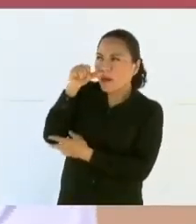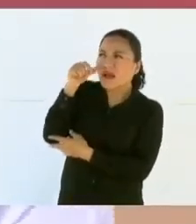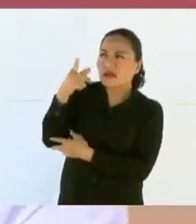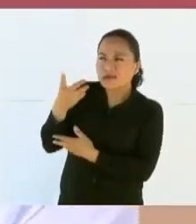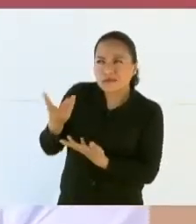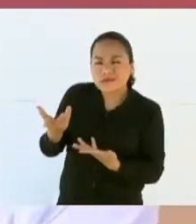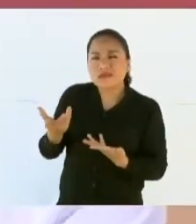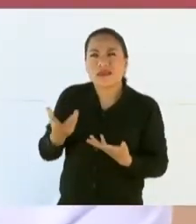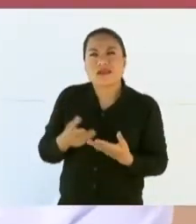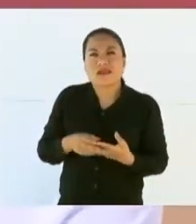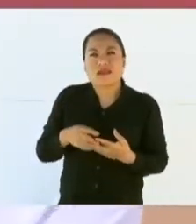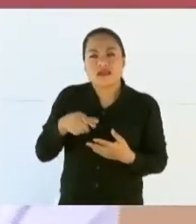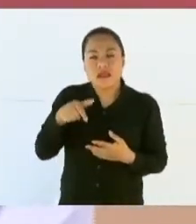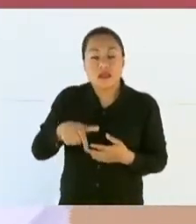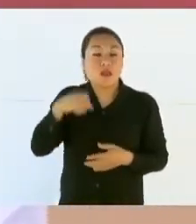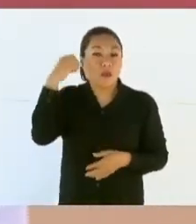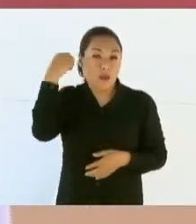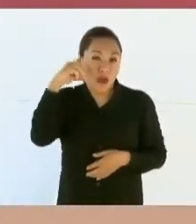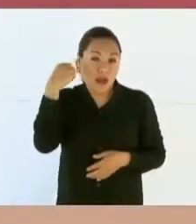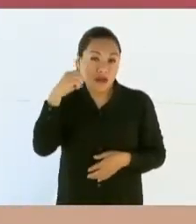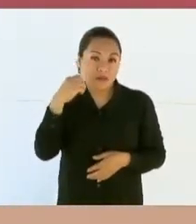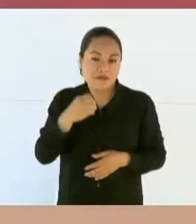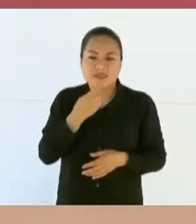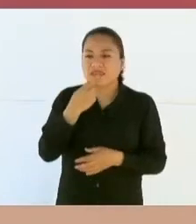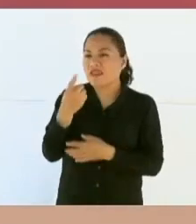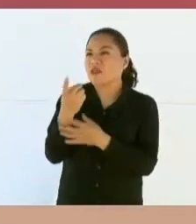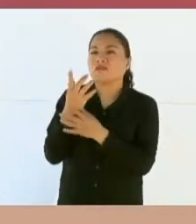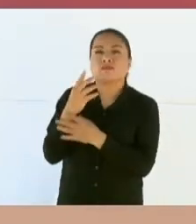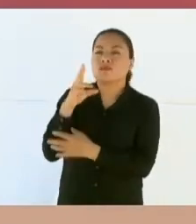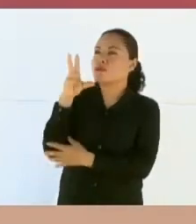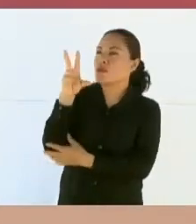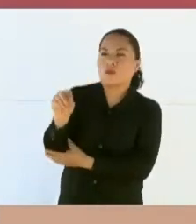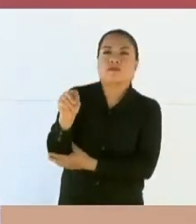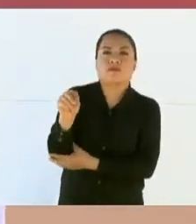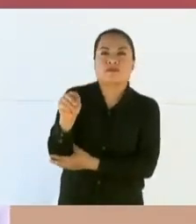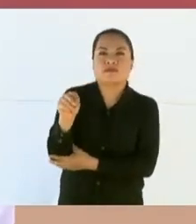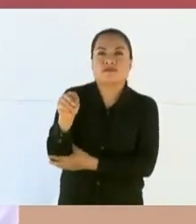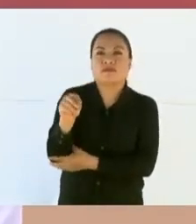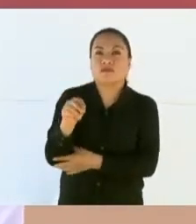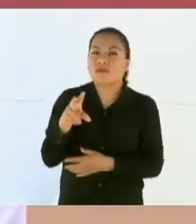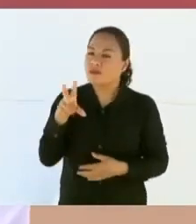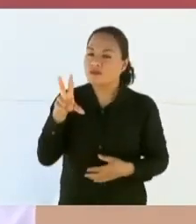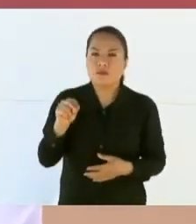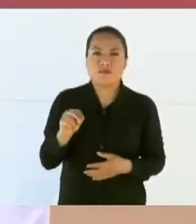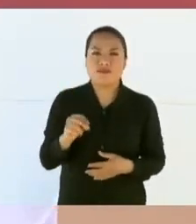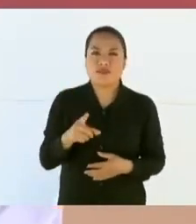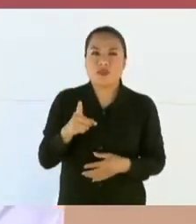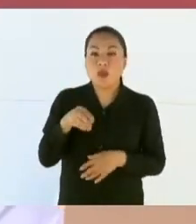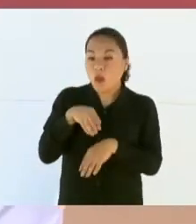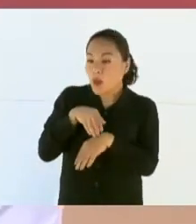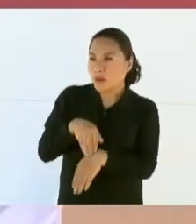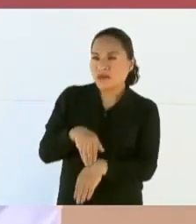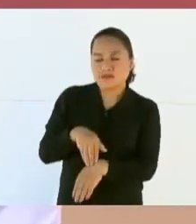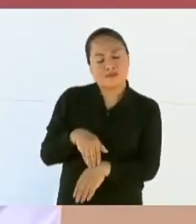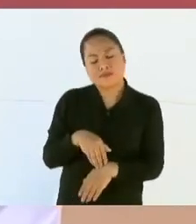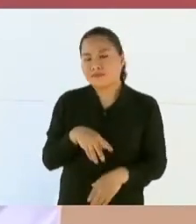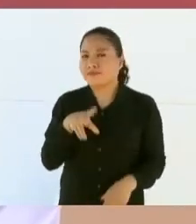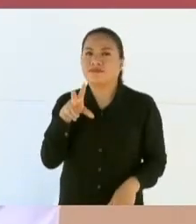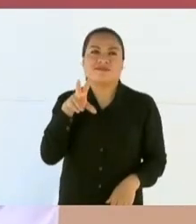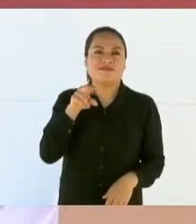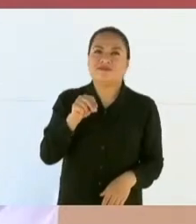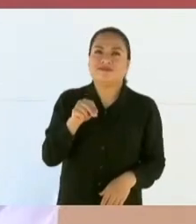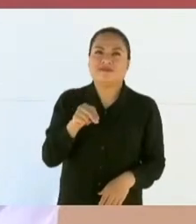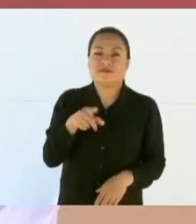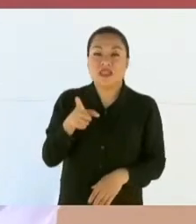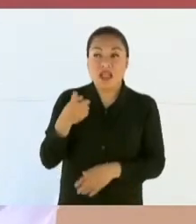aquí en Oaxaca no se obedeció